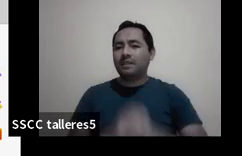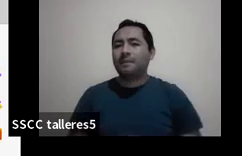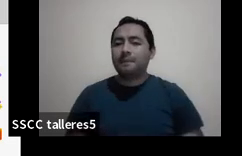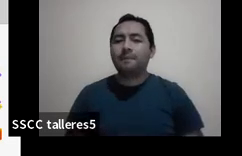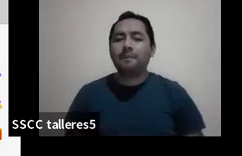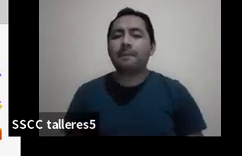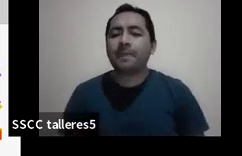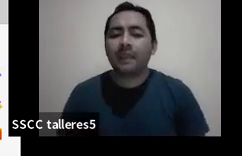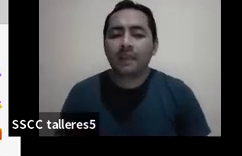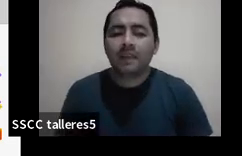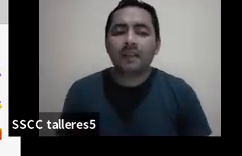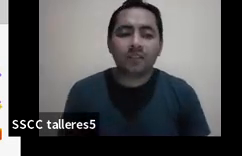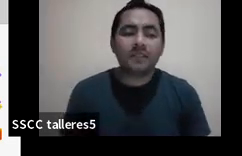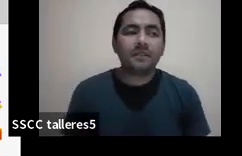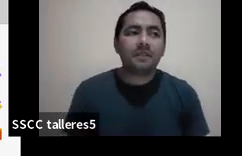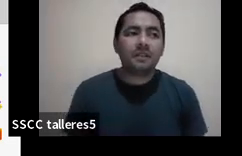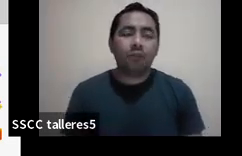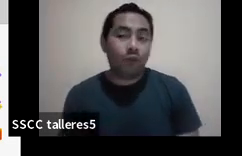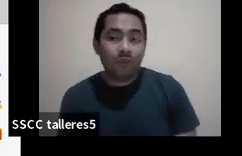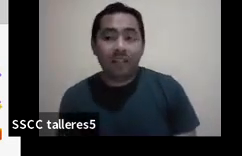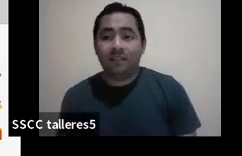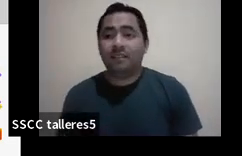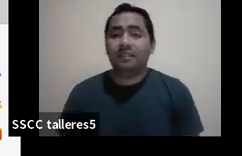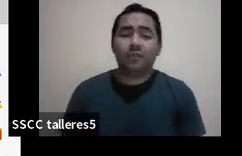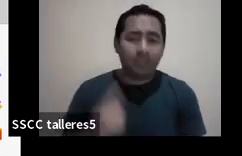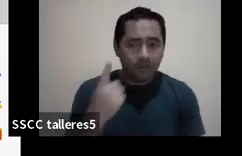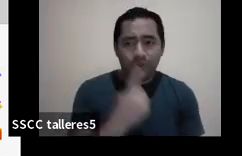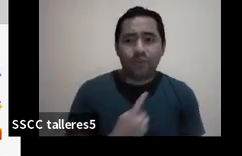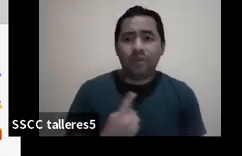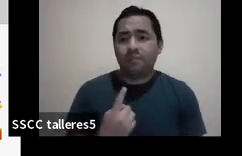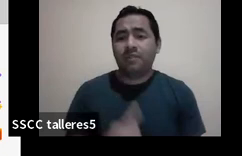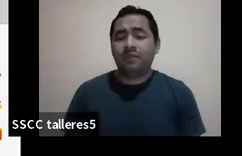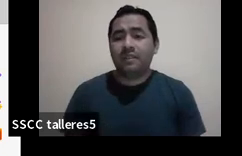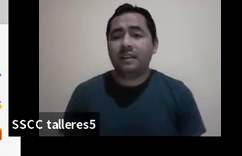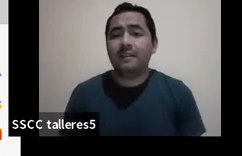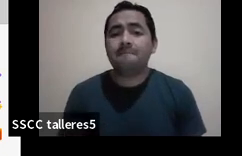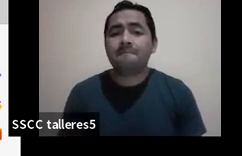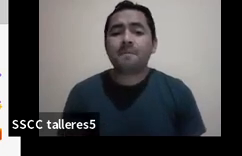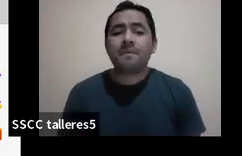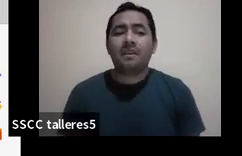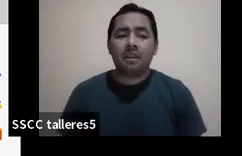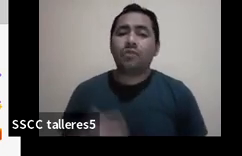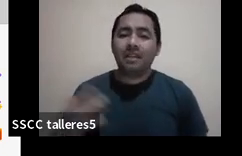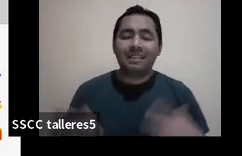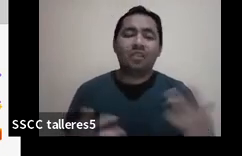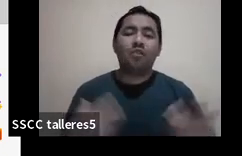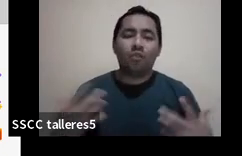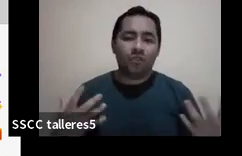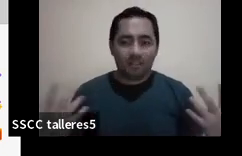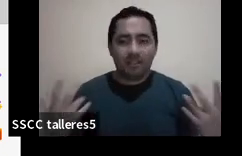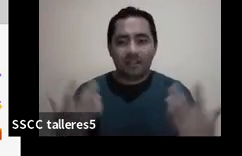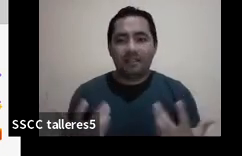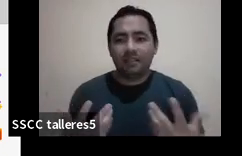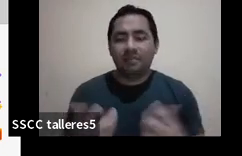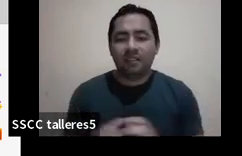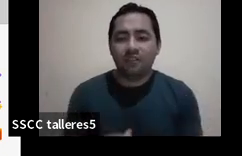Y ya está. Bien. Entonces, es un poco diferente, te has dado cuenta que hay un poquito más de expresión facial y he utilizado